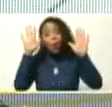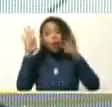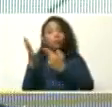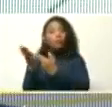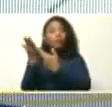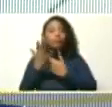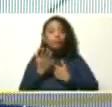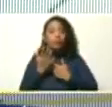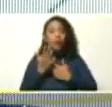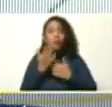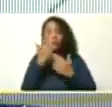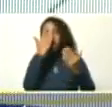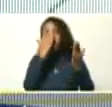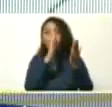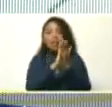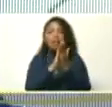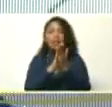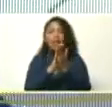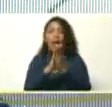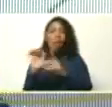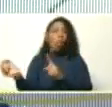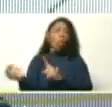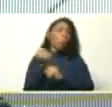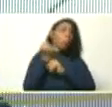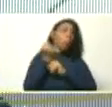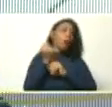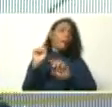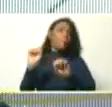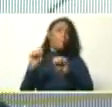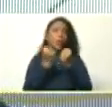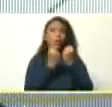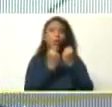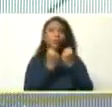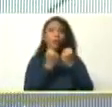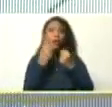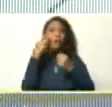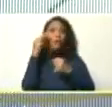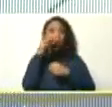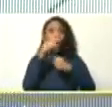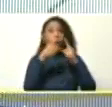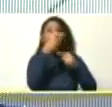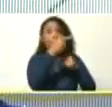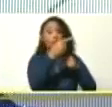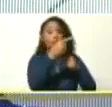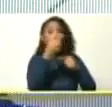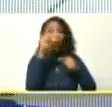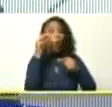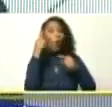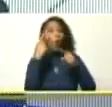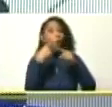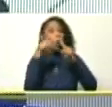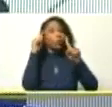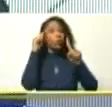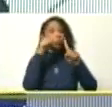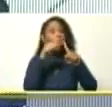recibieron afrentas y desprecio, hallaron en los otros motivos para